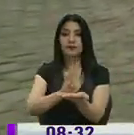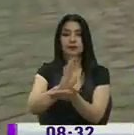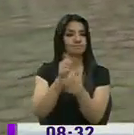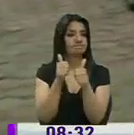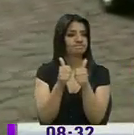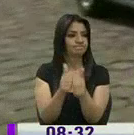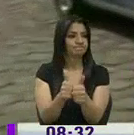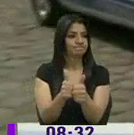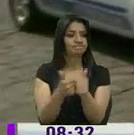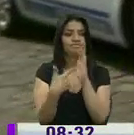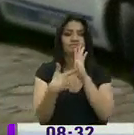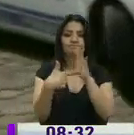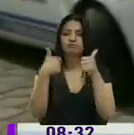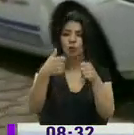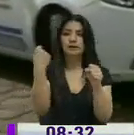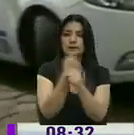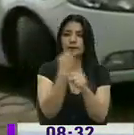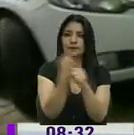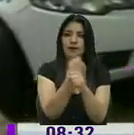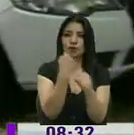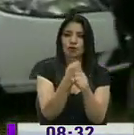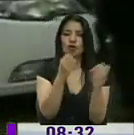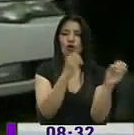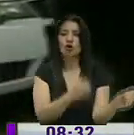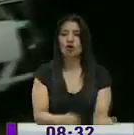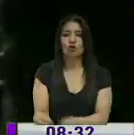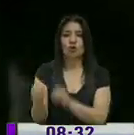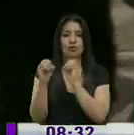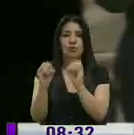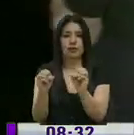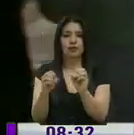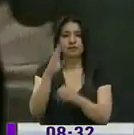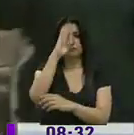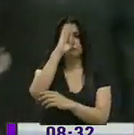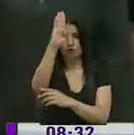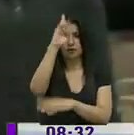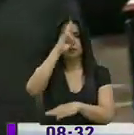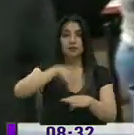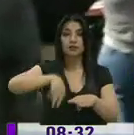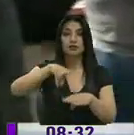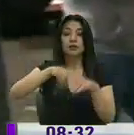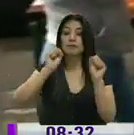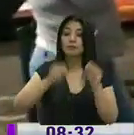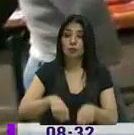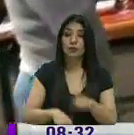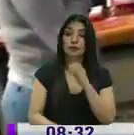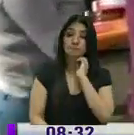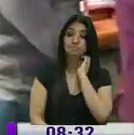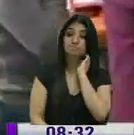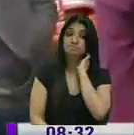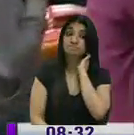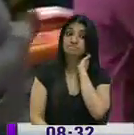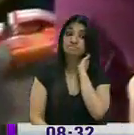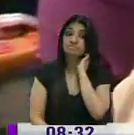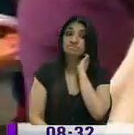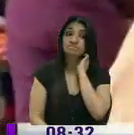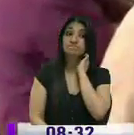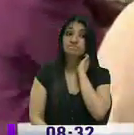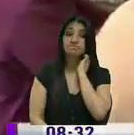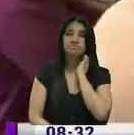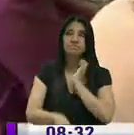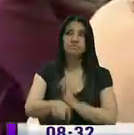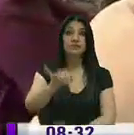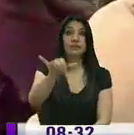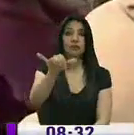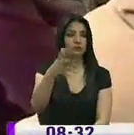un trabajo conjunto y ordenador y organizado con una policía nacional para al menos de este sábado ya